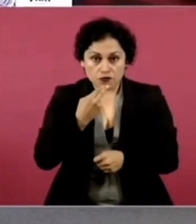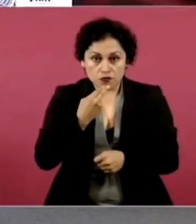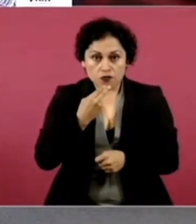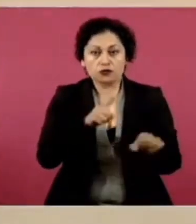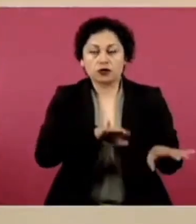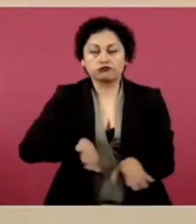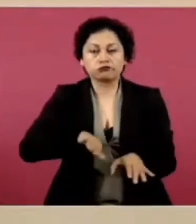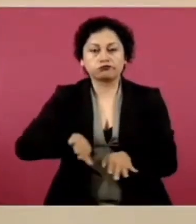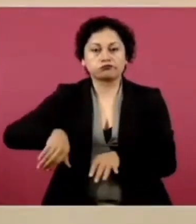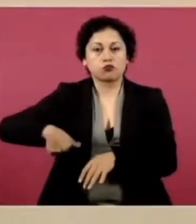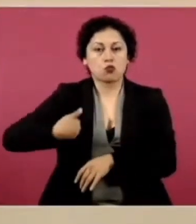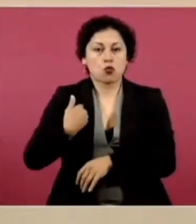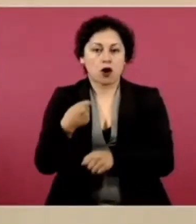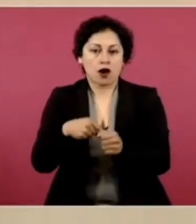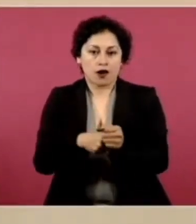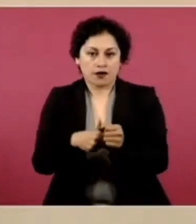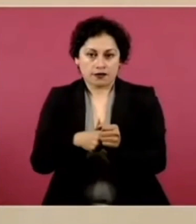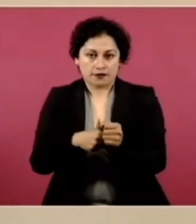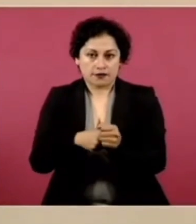Este grupo